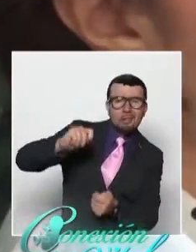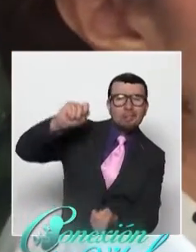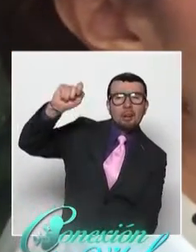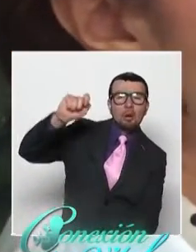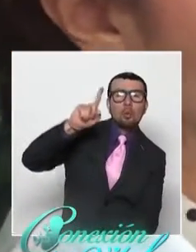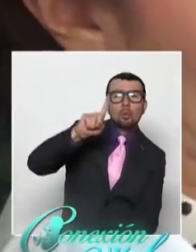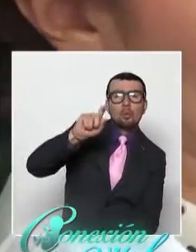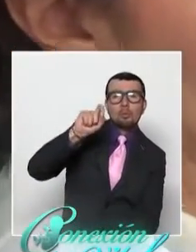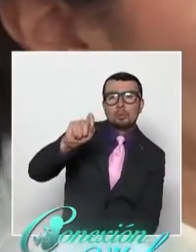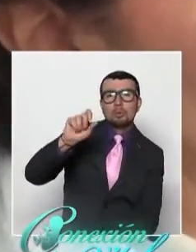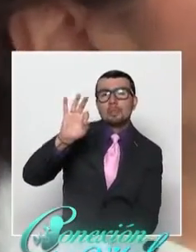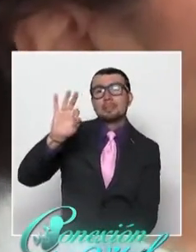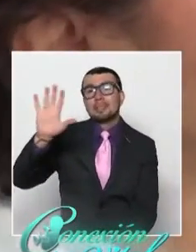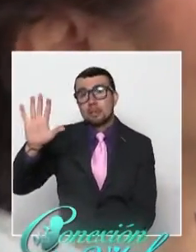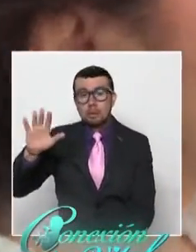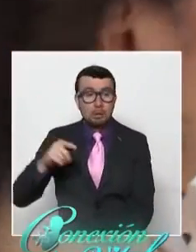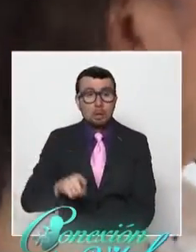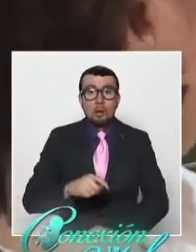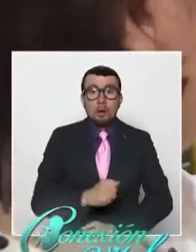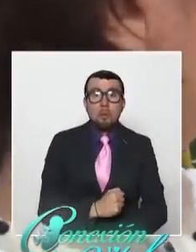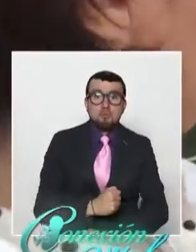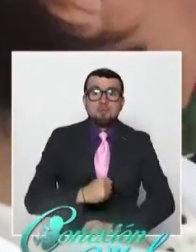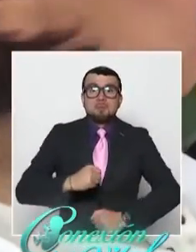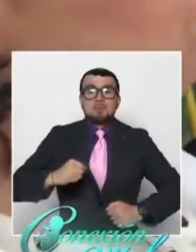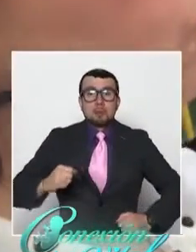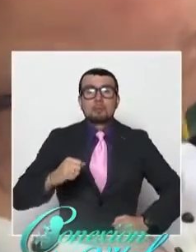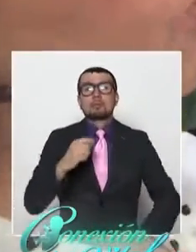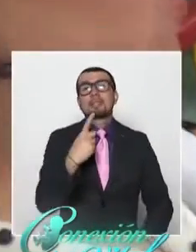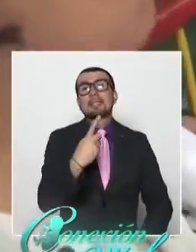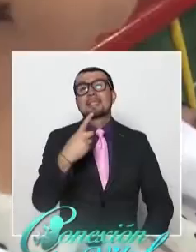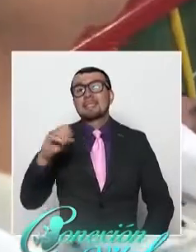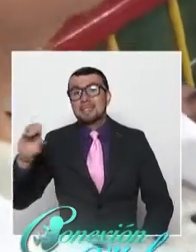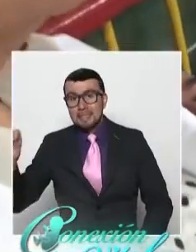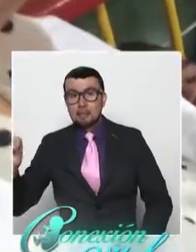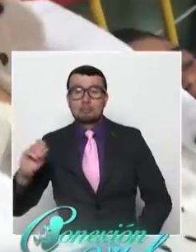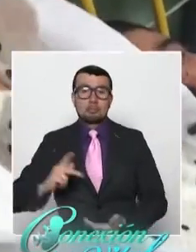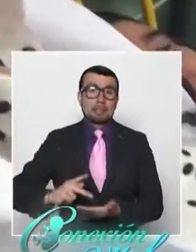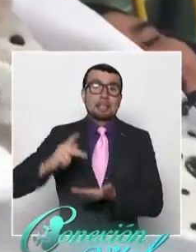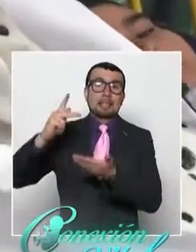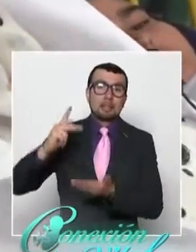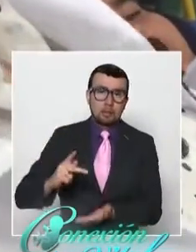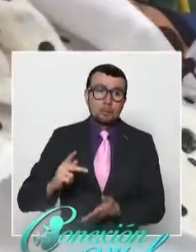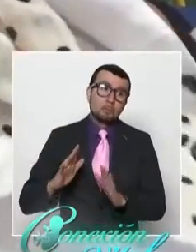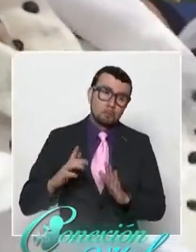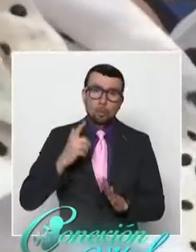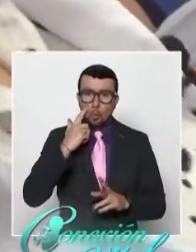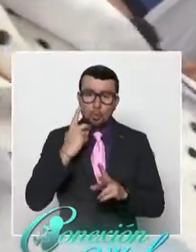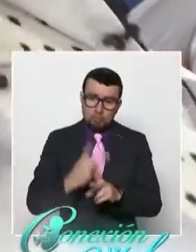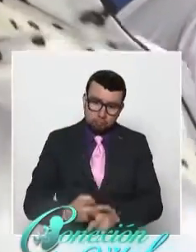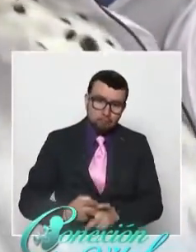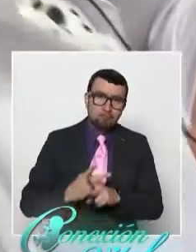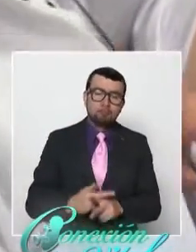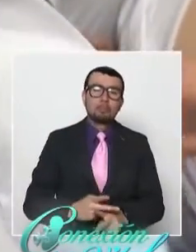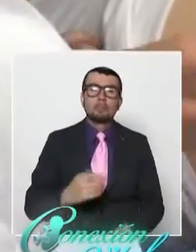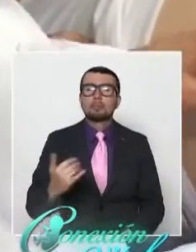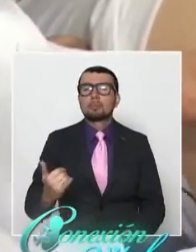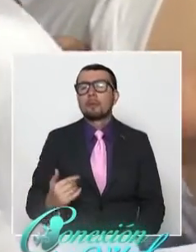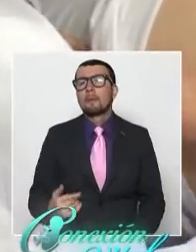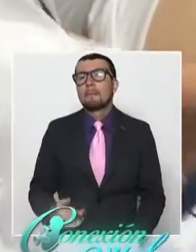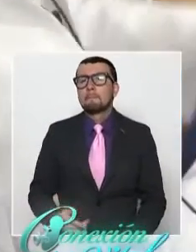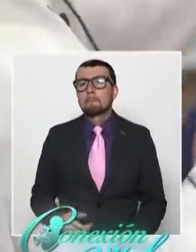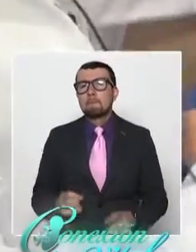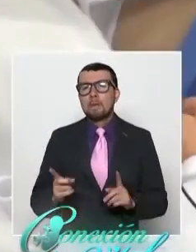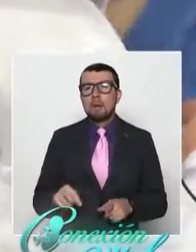1,65 m y pesa 100 kilogramos. Entonces hay que tener mucho cuidado con esta parte. Y tiene